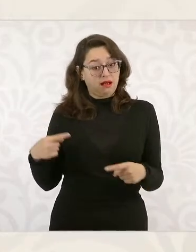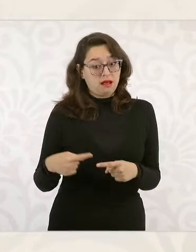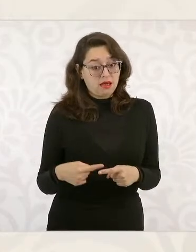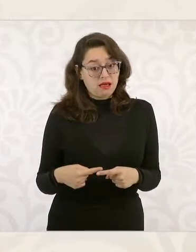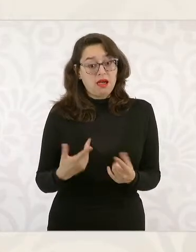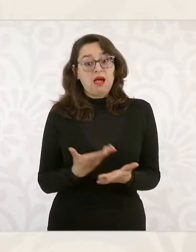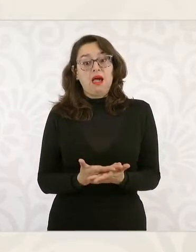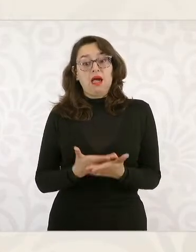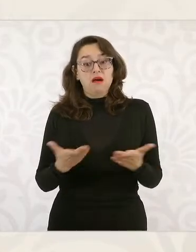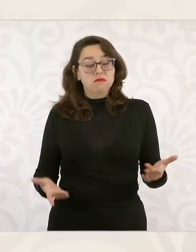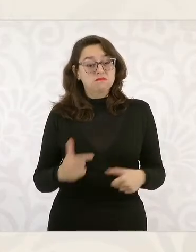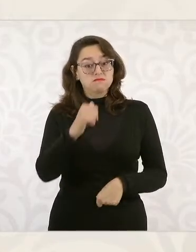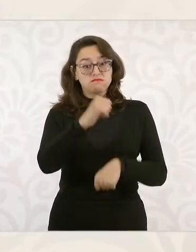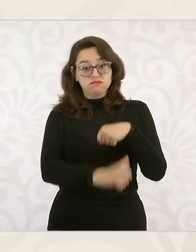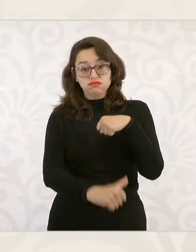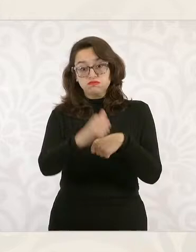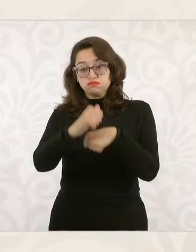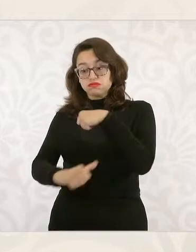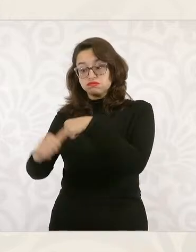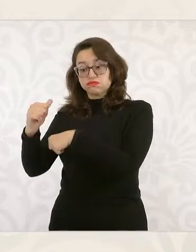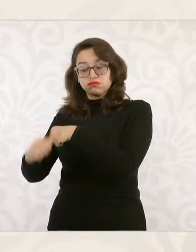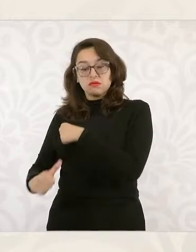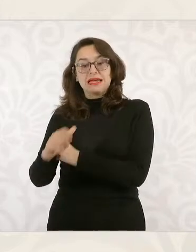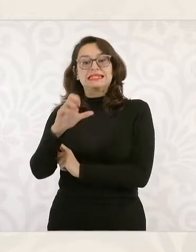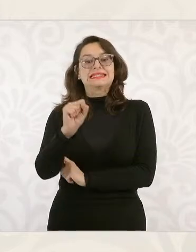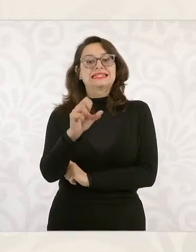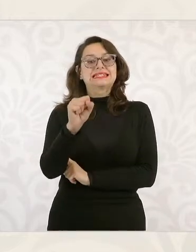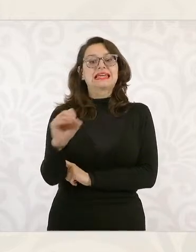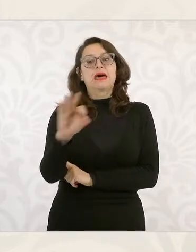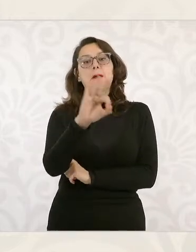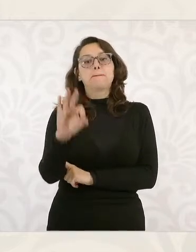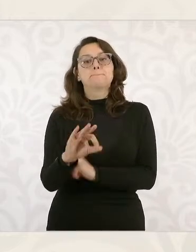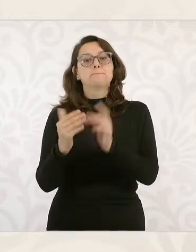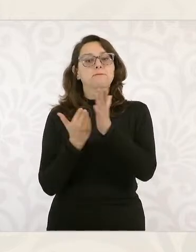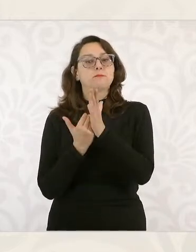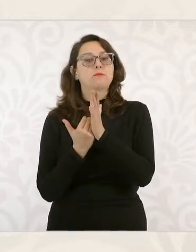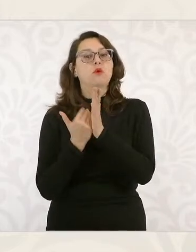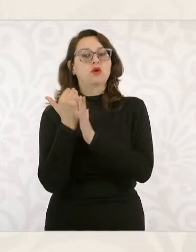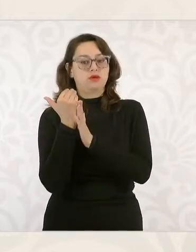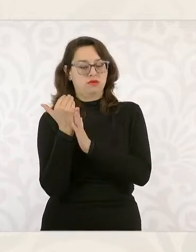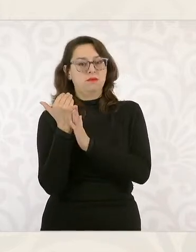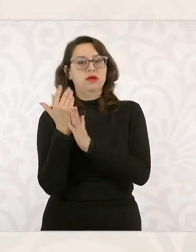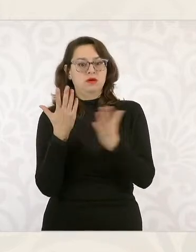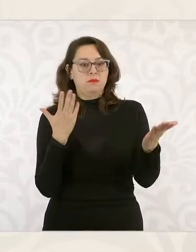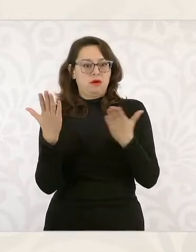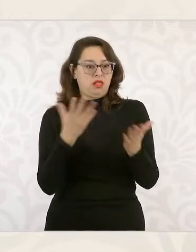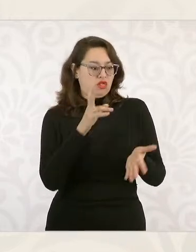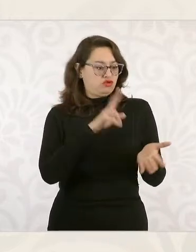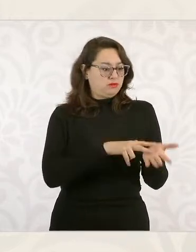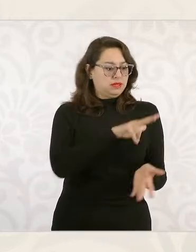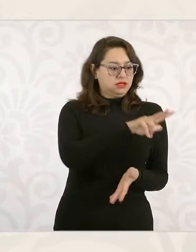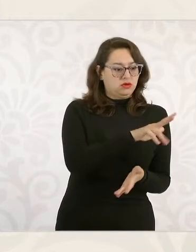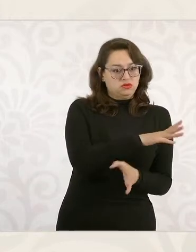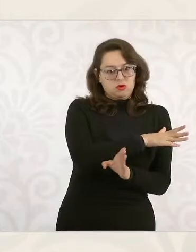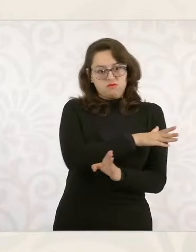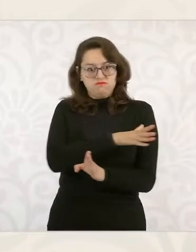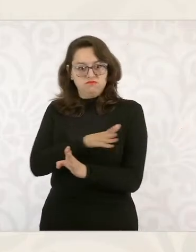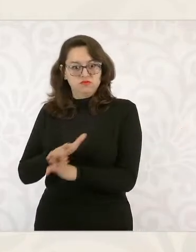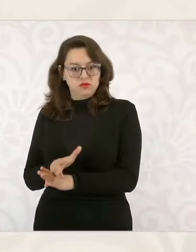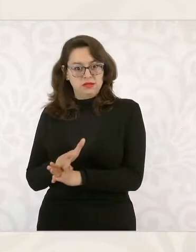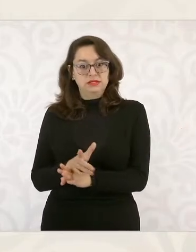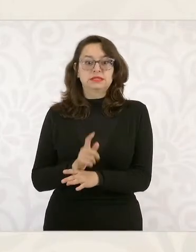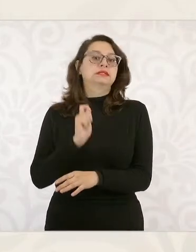más cirugías en el IMSS de lo que se hacía en 2018, es decir, 670.000